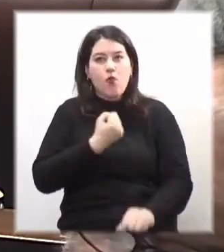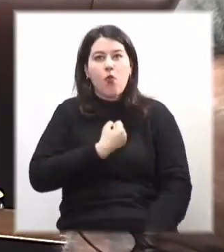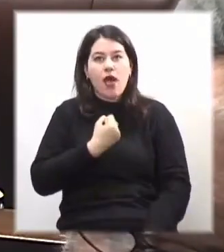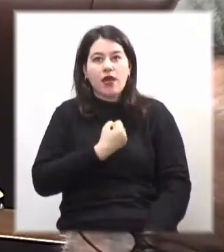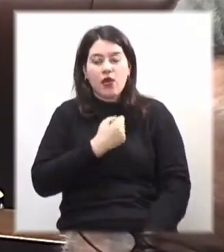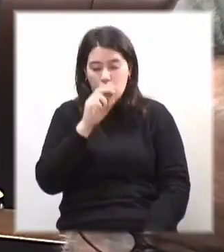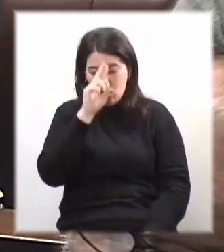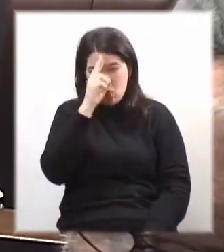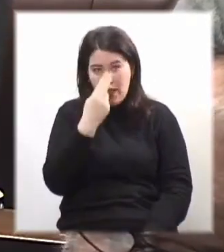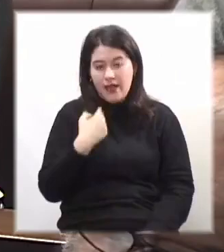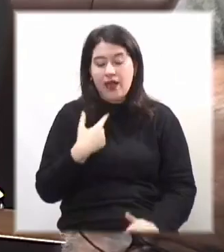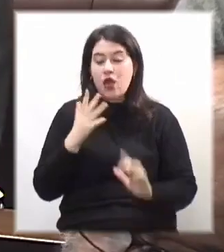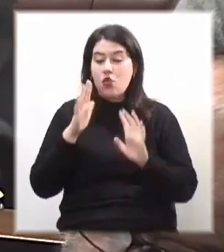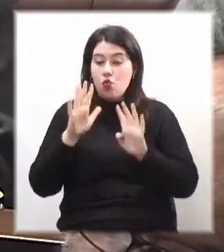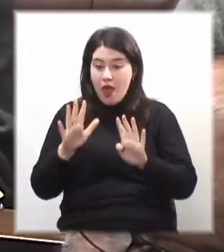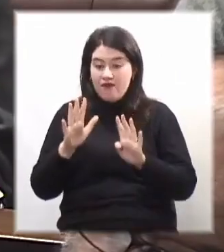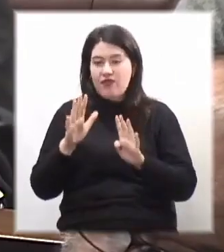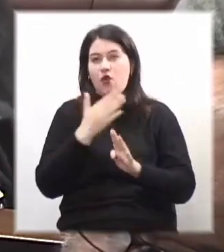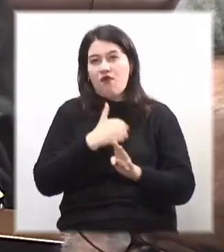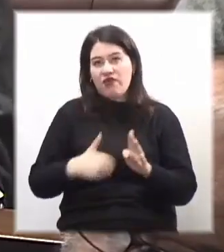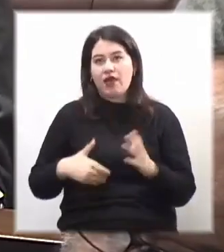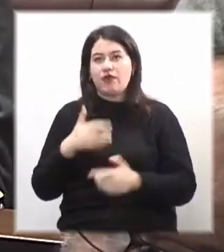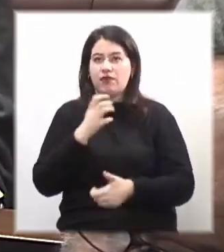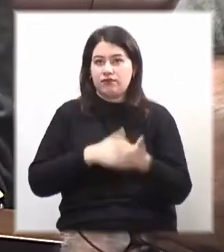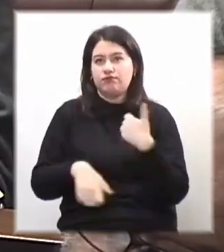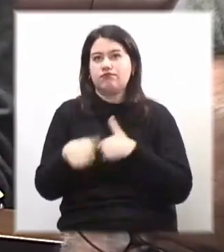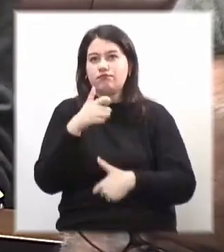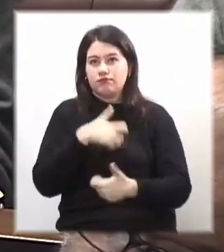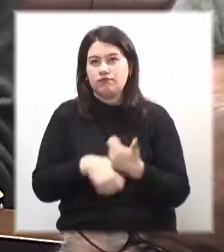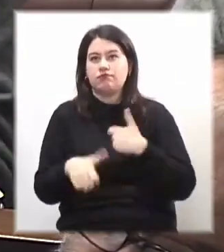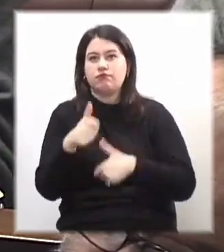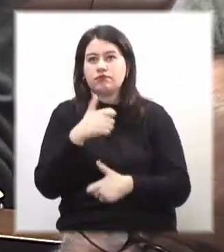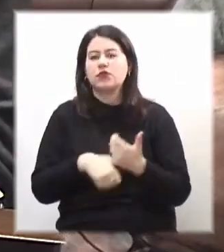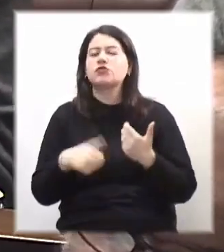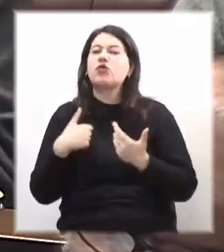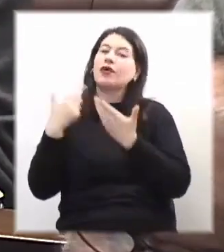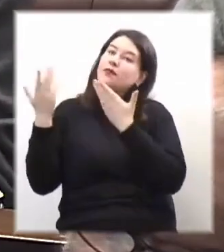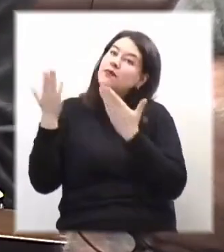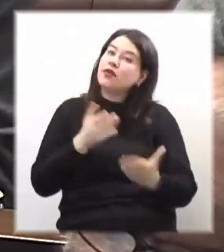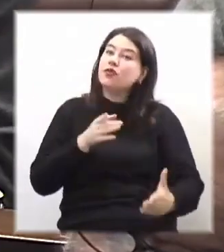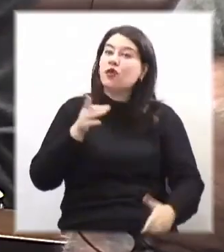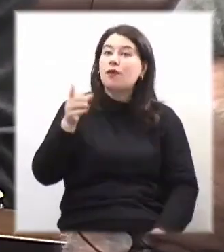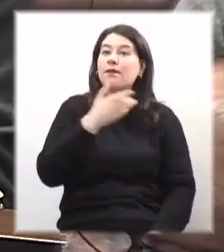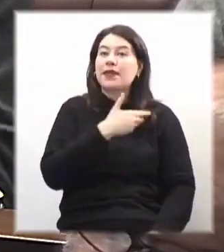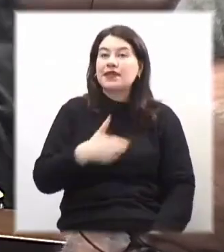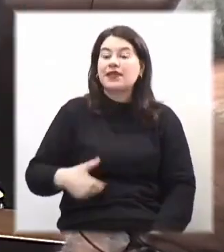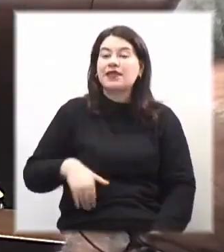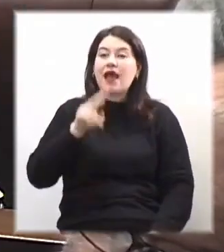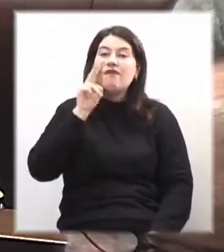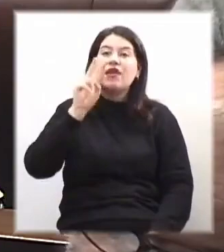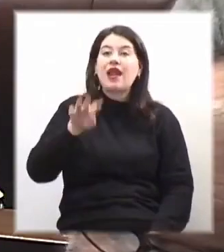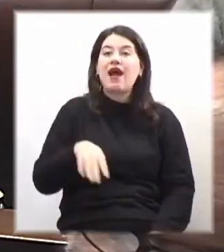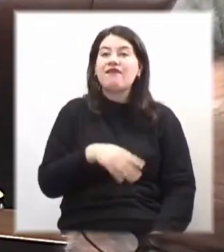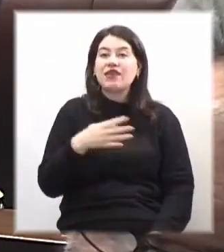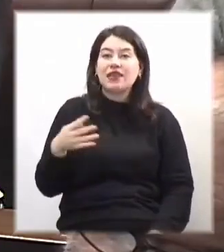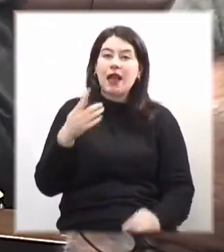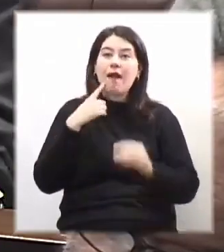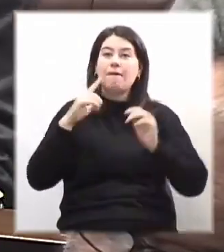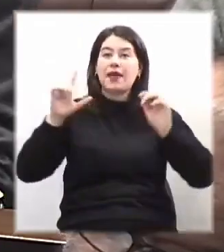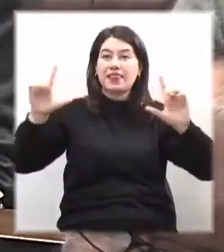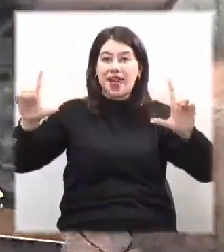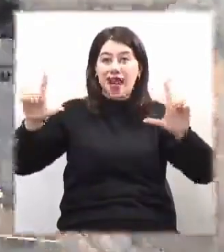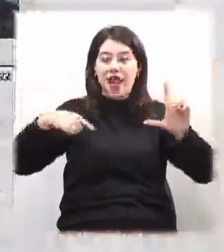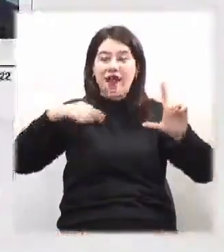se han sucedido nueve administraciones de gobierno yo le invito a presidente a que veamos esa gráfica que está ahí en la pantalla